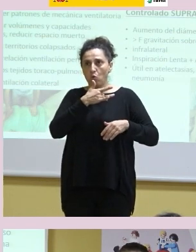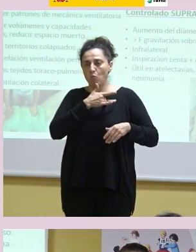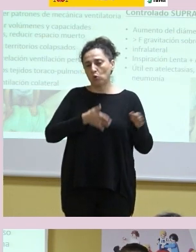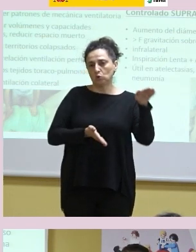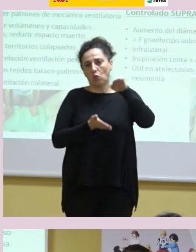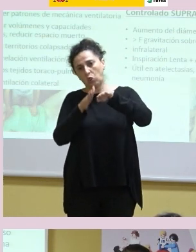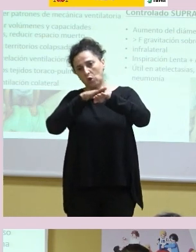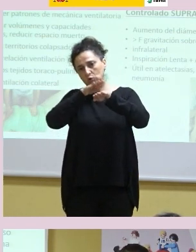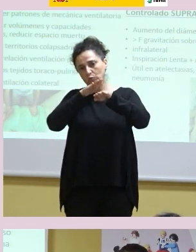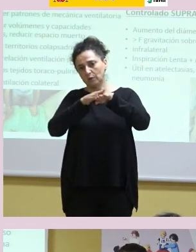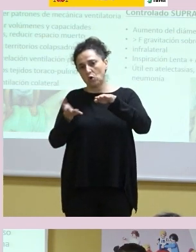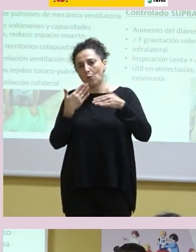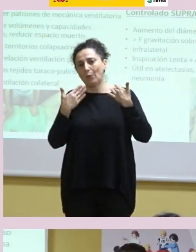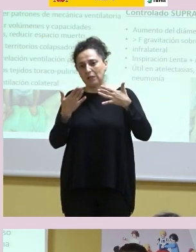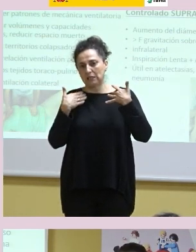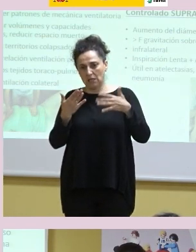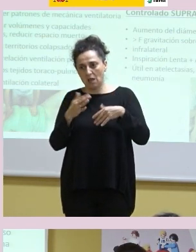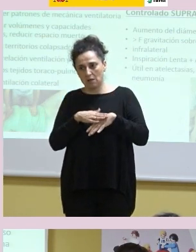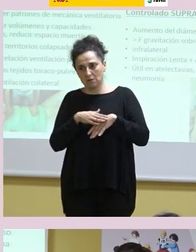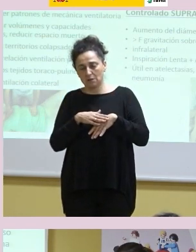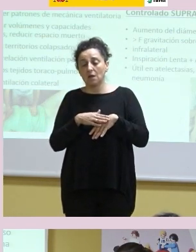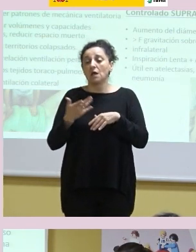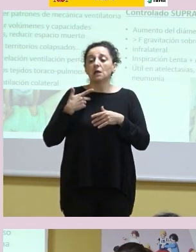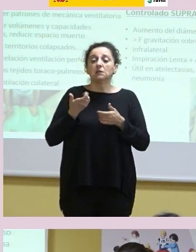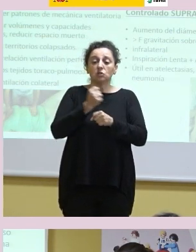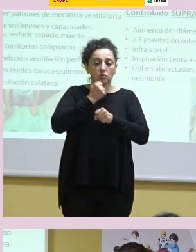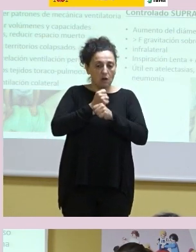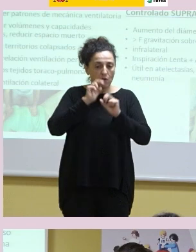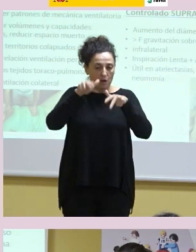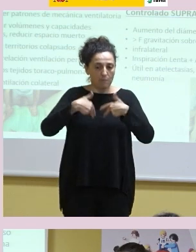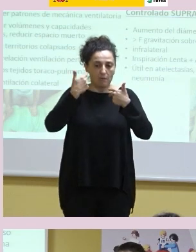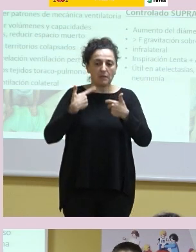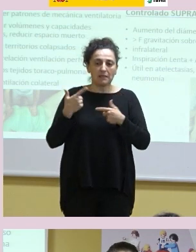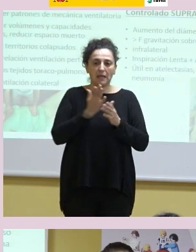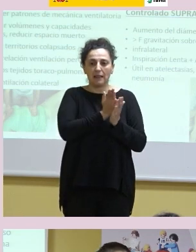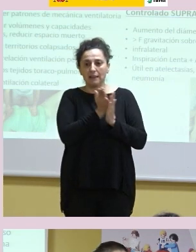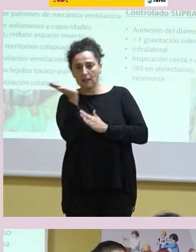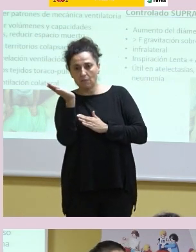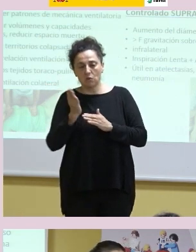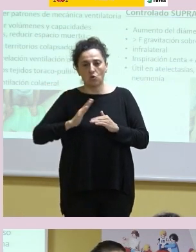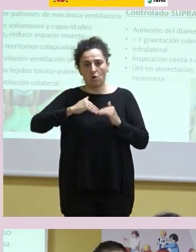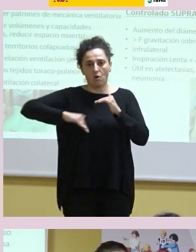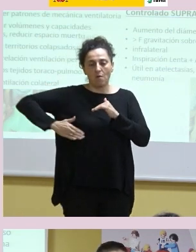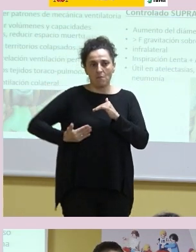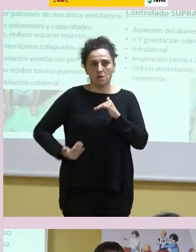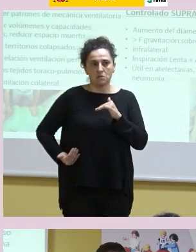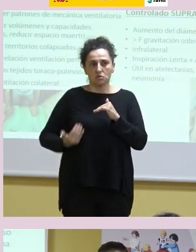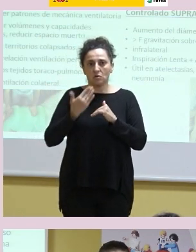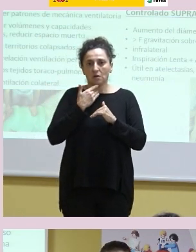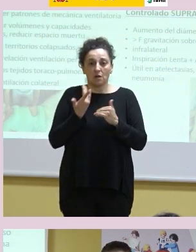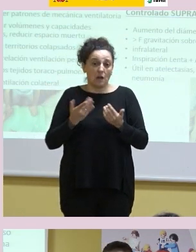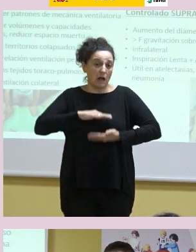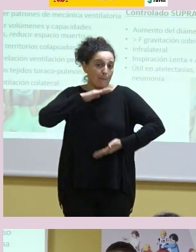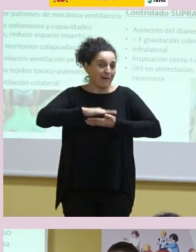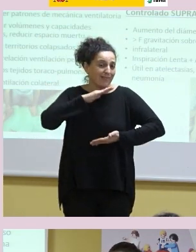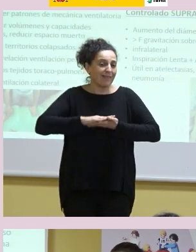Esto nos permite trabajar el diámetro transverso, que también nos interesa bastante en este caso, y además, aprovechando que este paciente tenía la capacidad